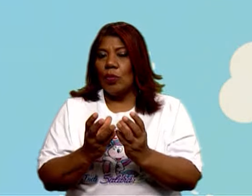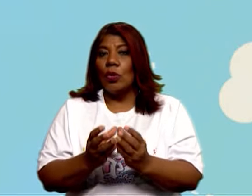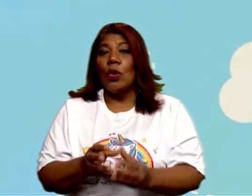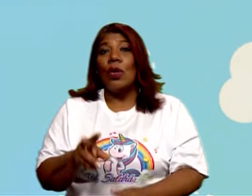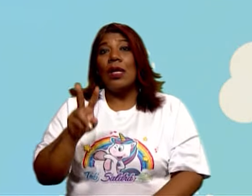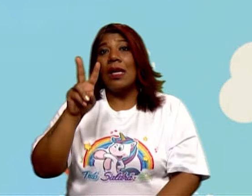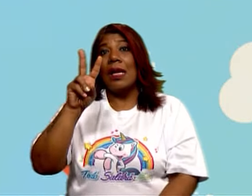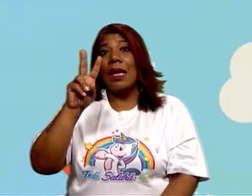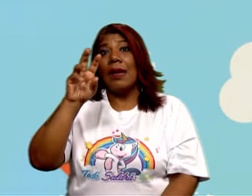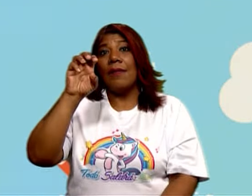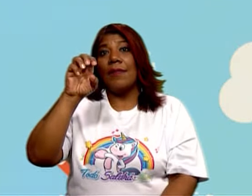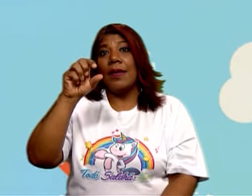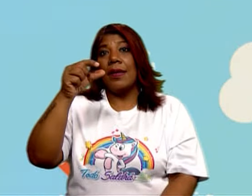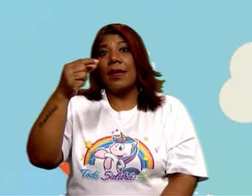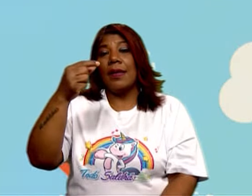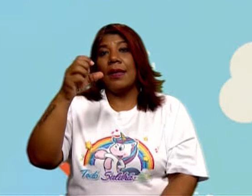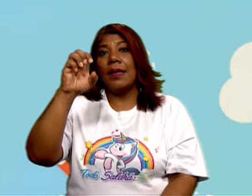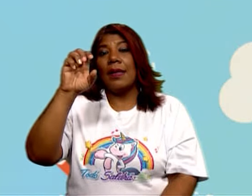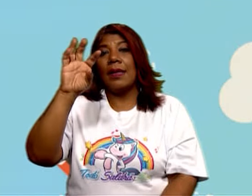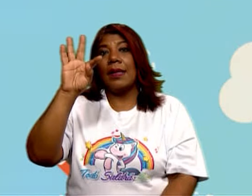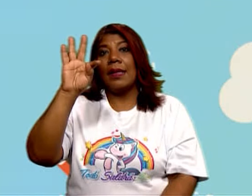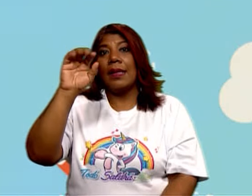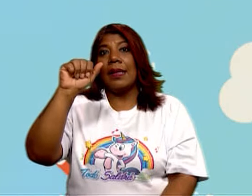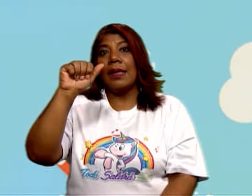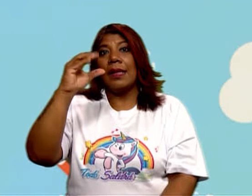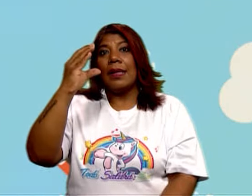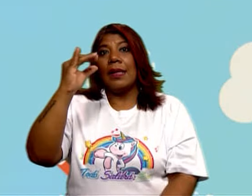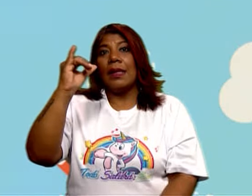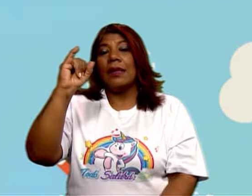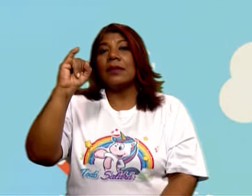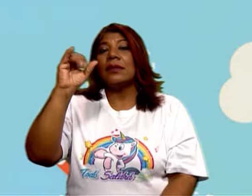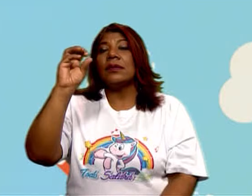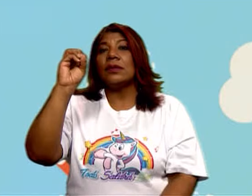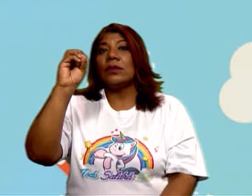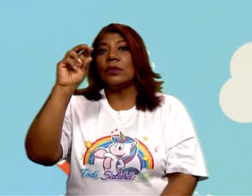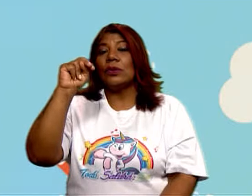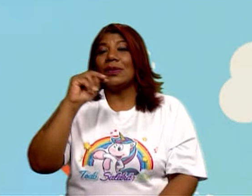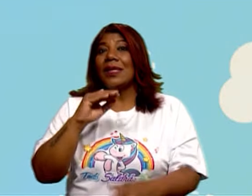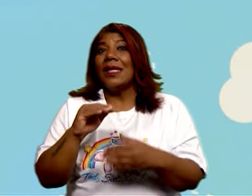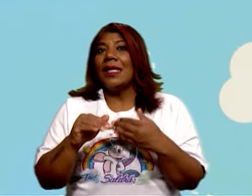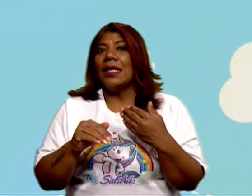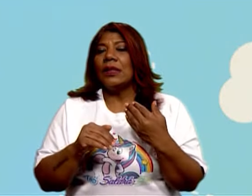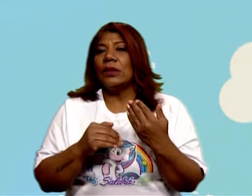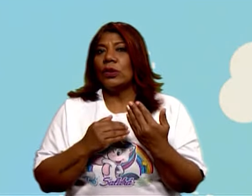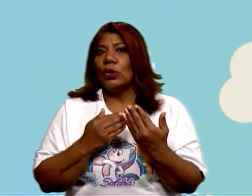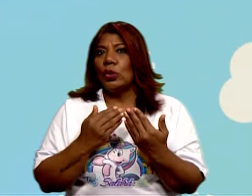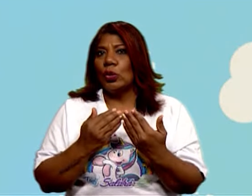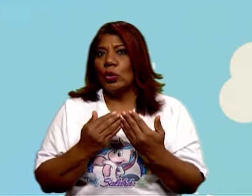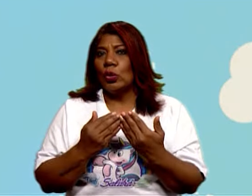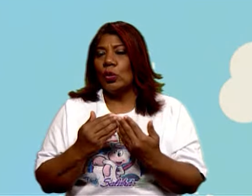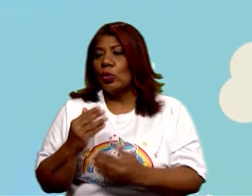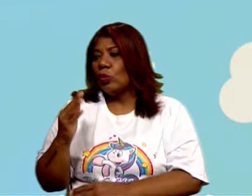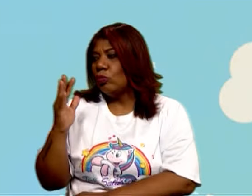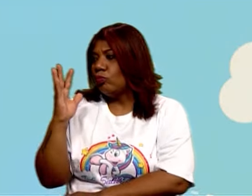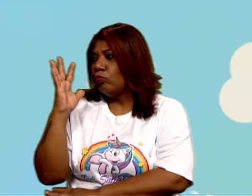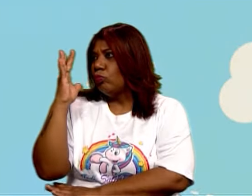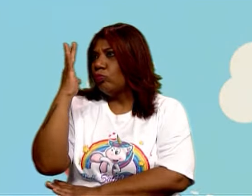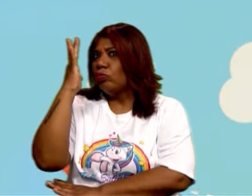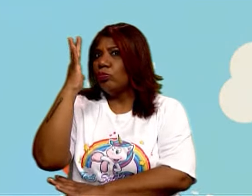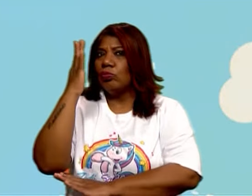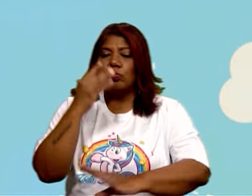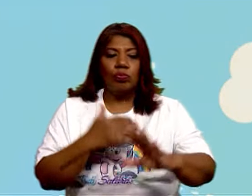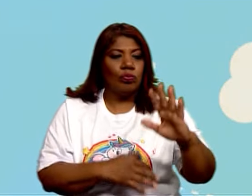un espacio geográfico de un territorio. Cuando hablamos de vegetación, la conforman los montes, los